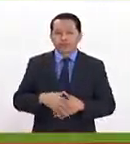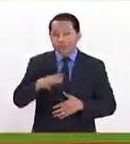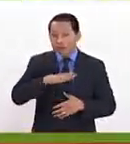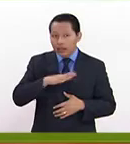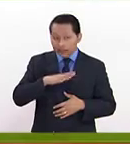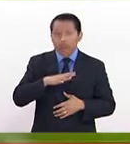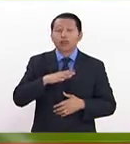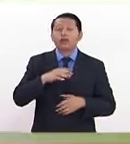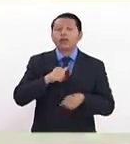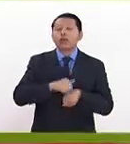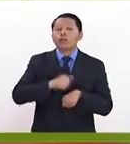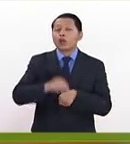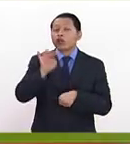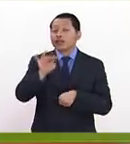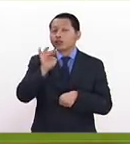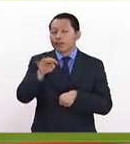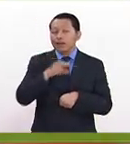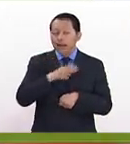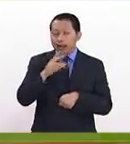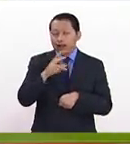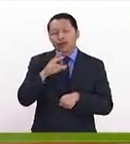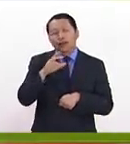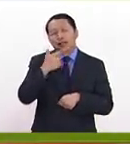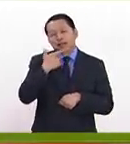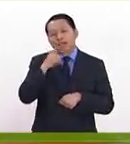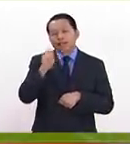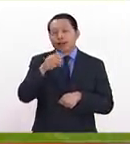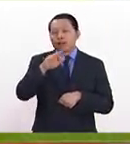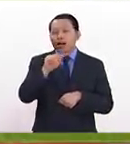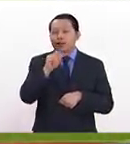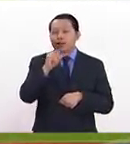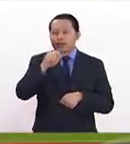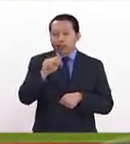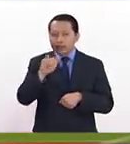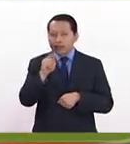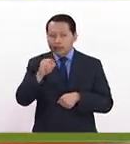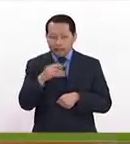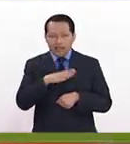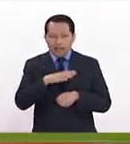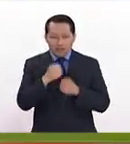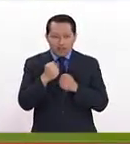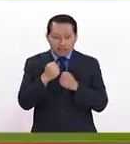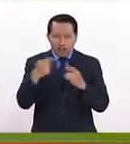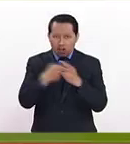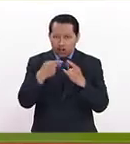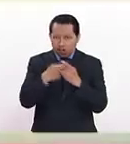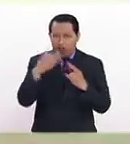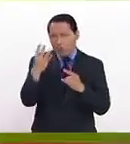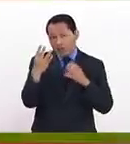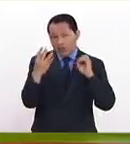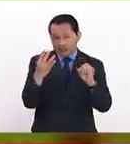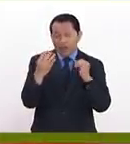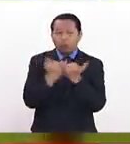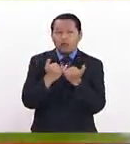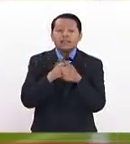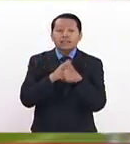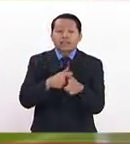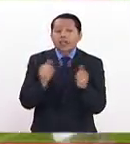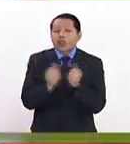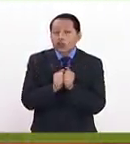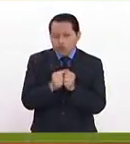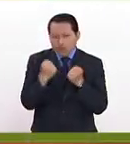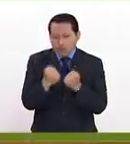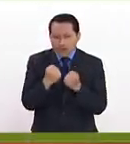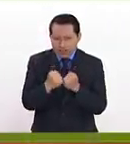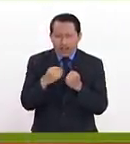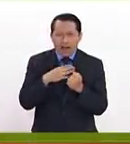En la jornada 19 de la Liga Premier de Inglaterra, el Manchester City continúa en plan grande. Goleó 4-0 al Bournemouth y sigue con paso firme en